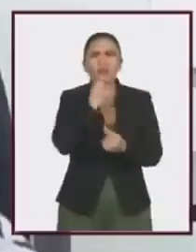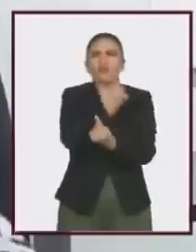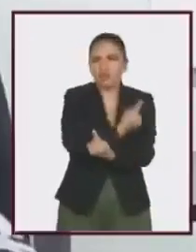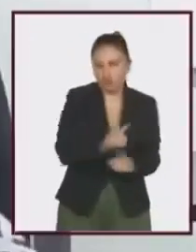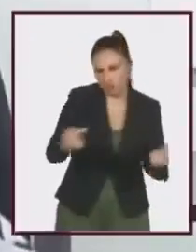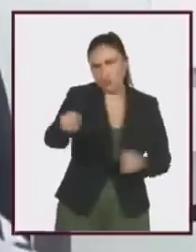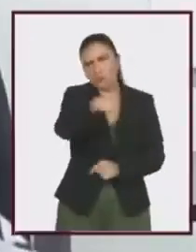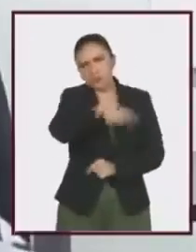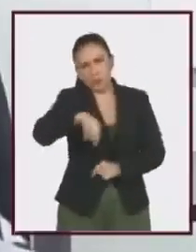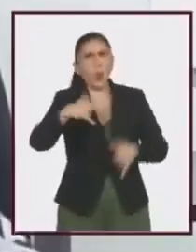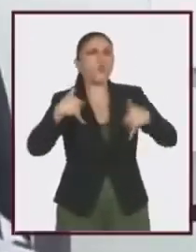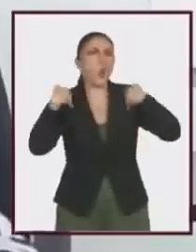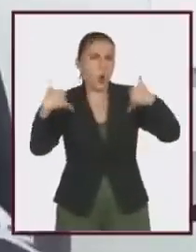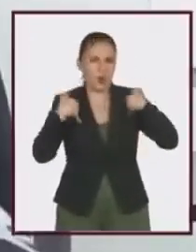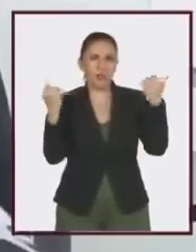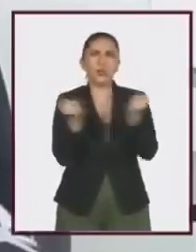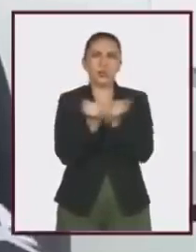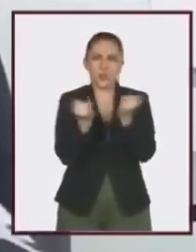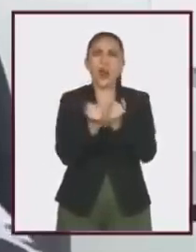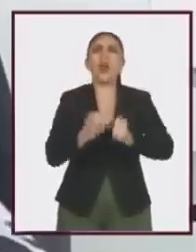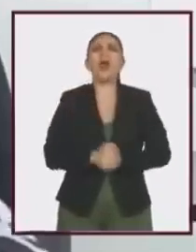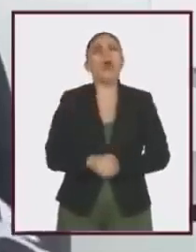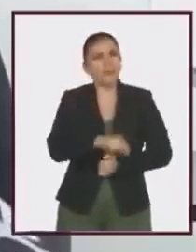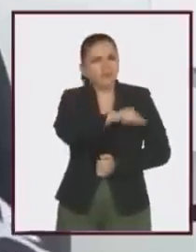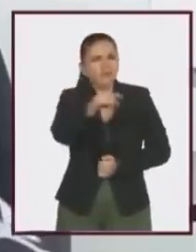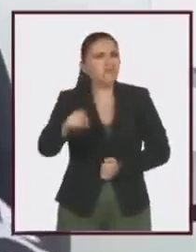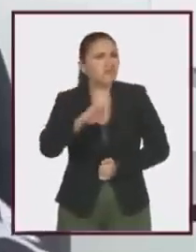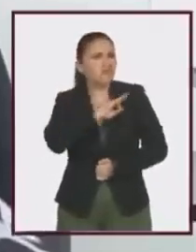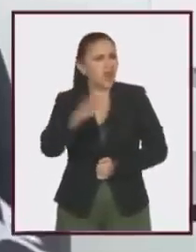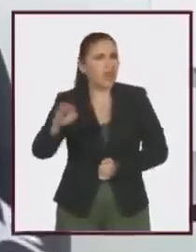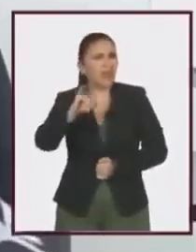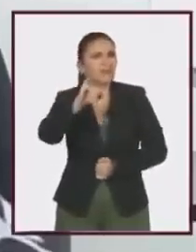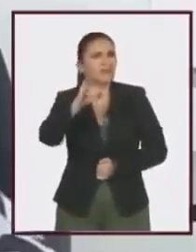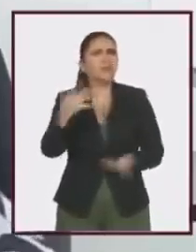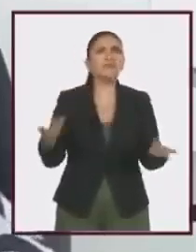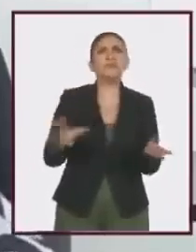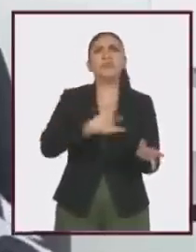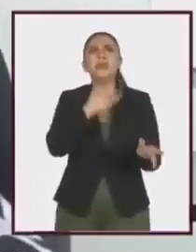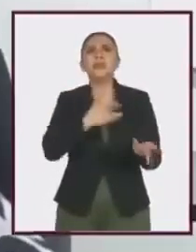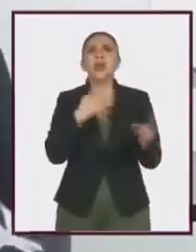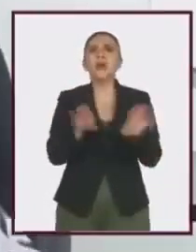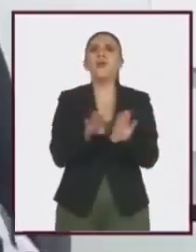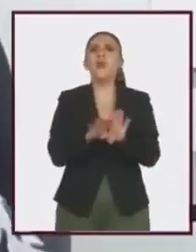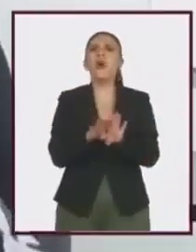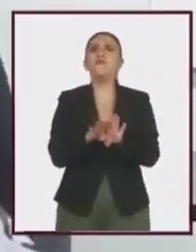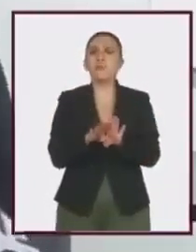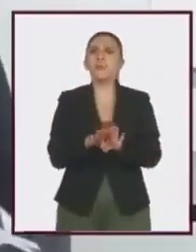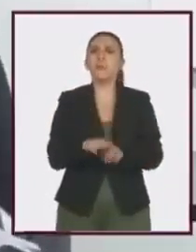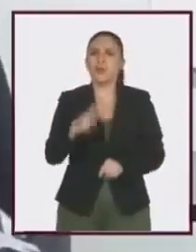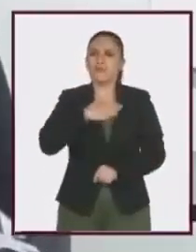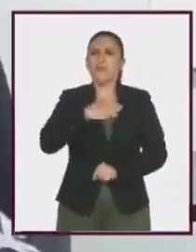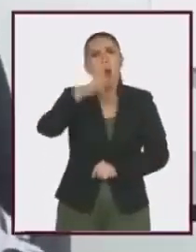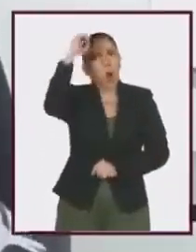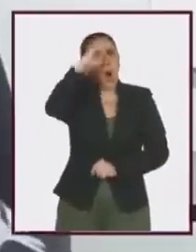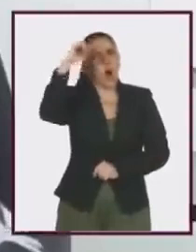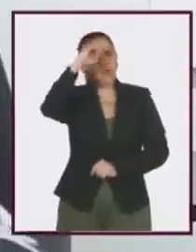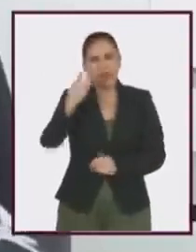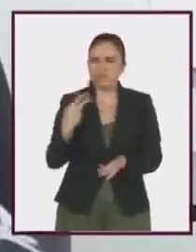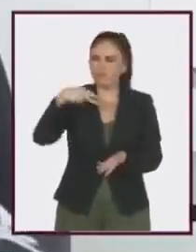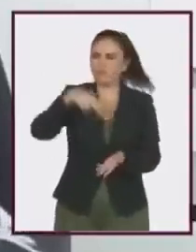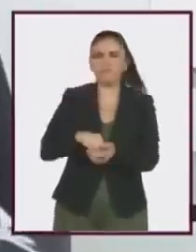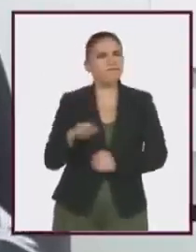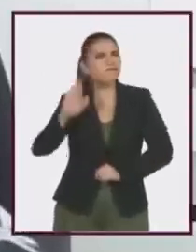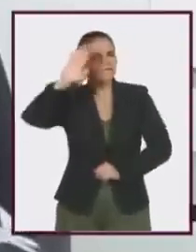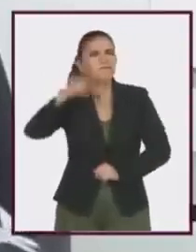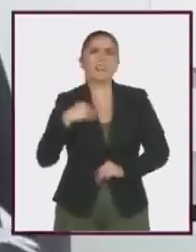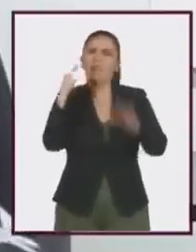los niños y los adolescentes pueden en un momento determinado plantear sus puntos de vista con